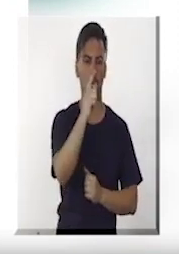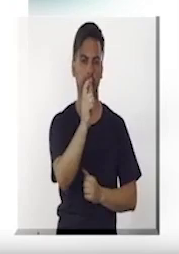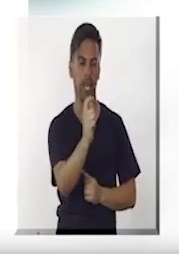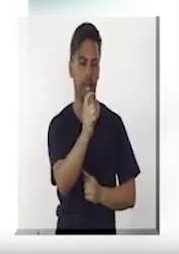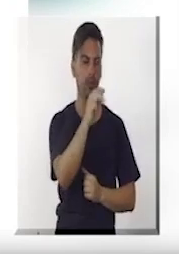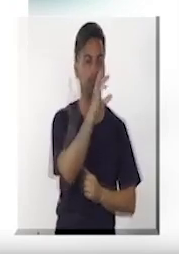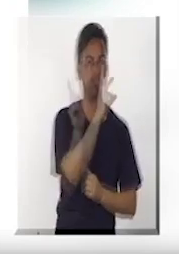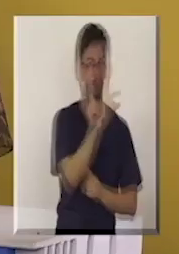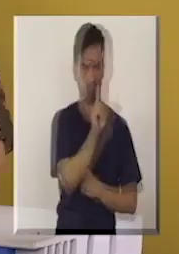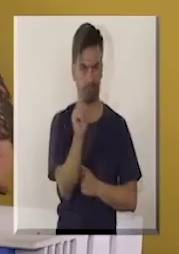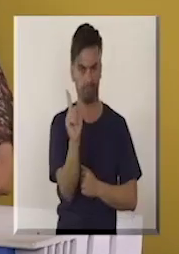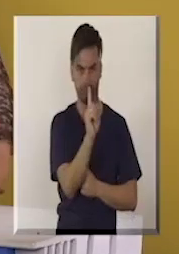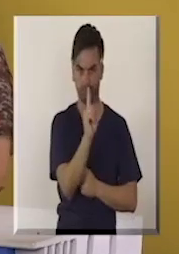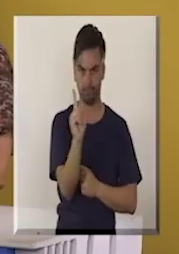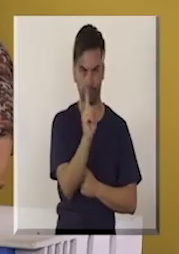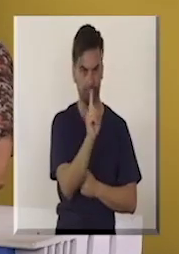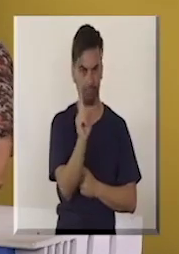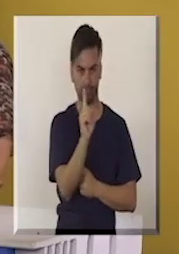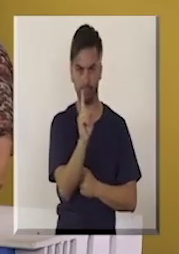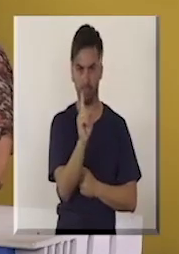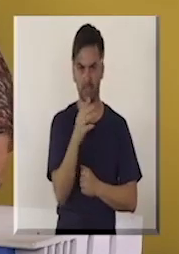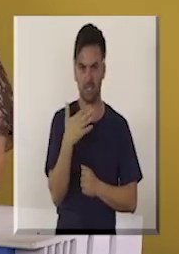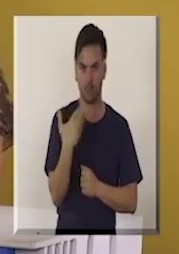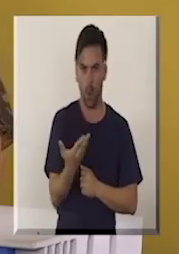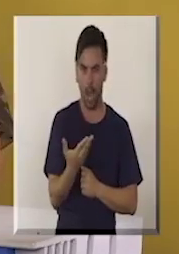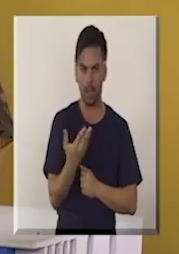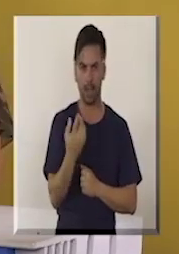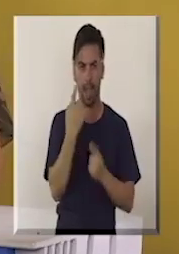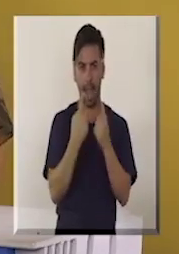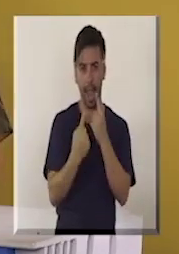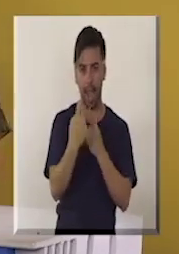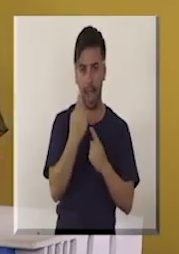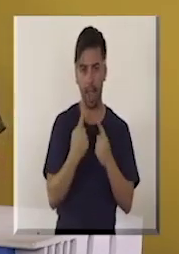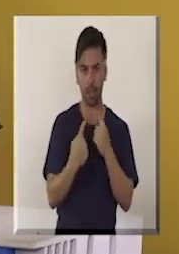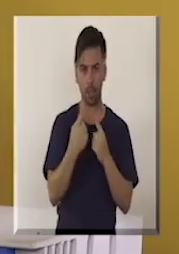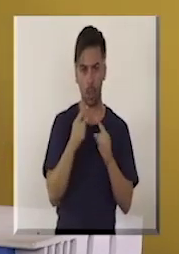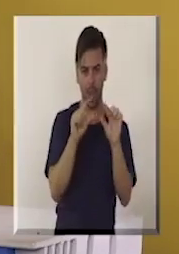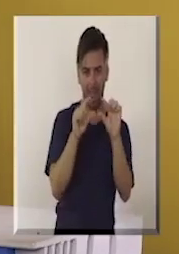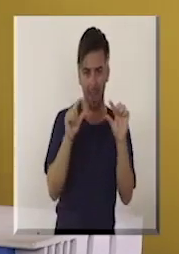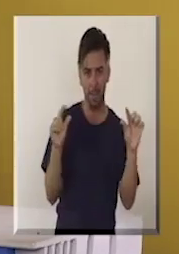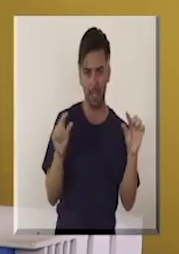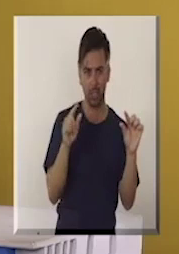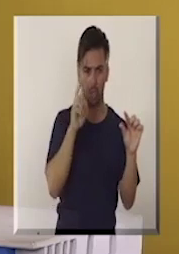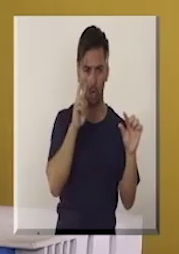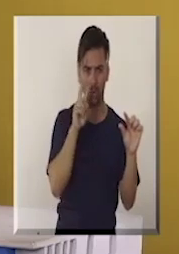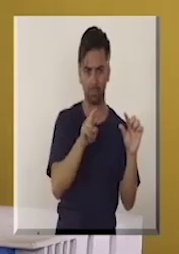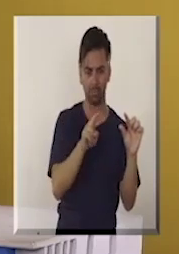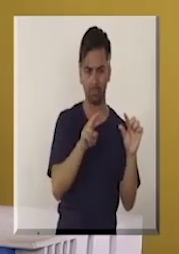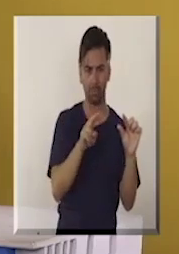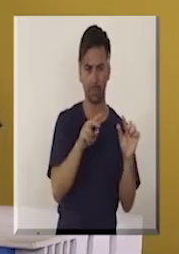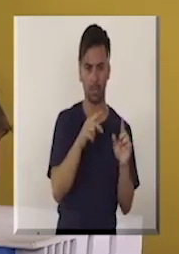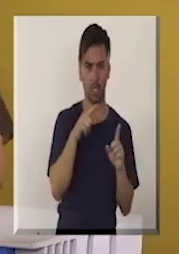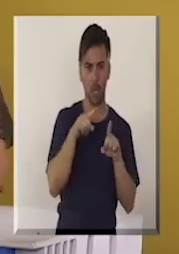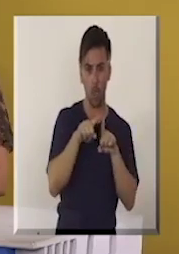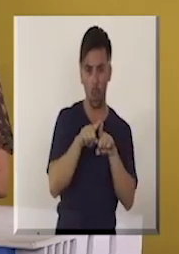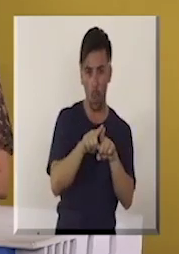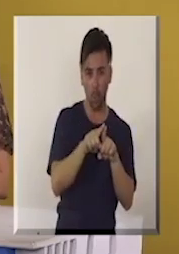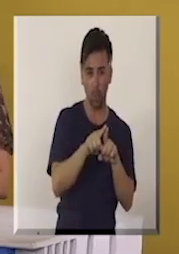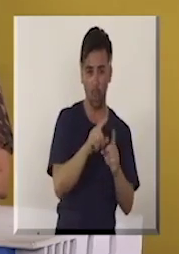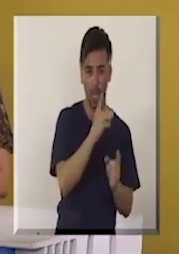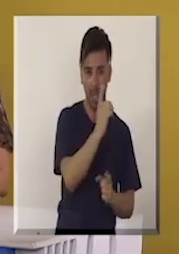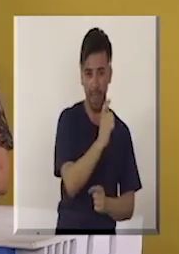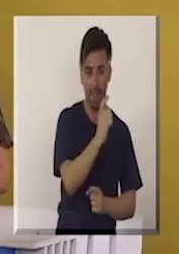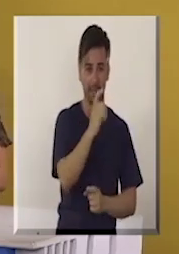Observa debajo, no son monomios expresiones en las que aparezcan los signos de adición y